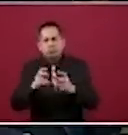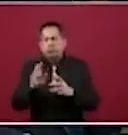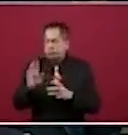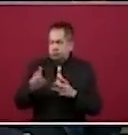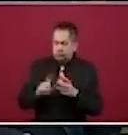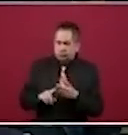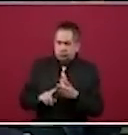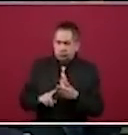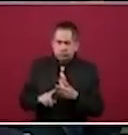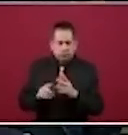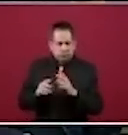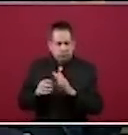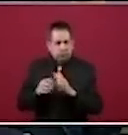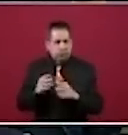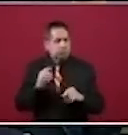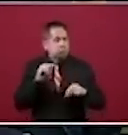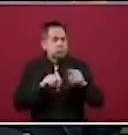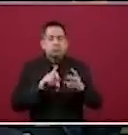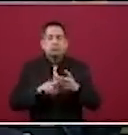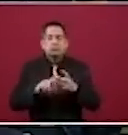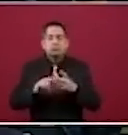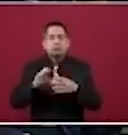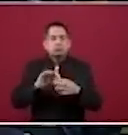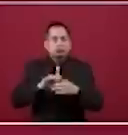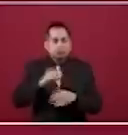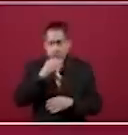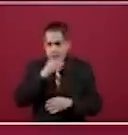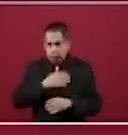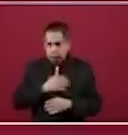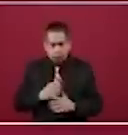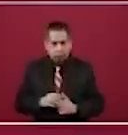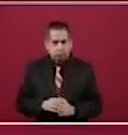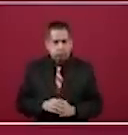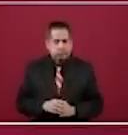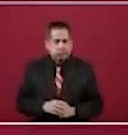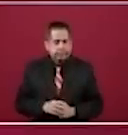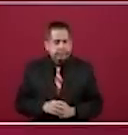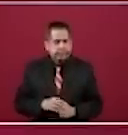de las miren, plantas que se han instalado… Hoy nos informaron de